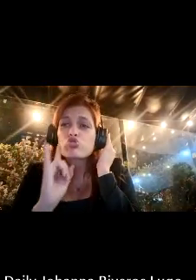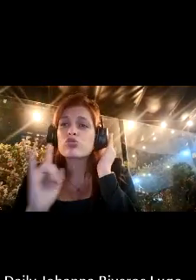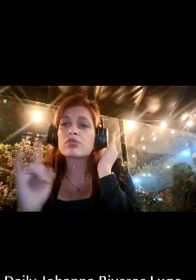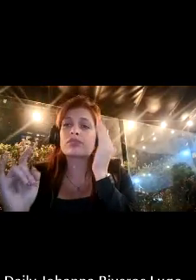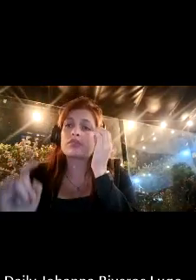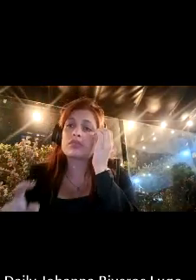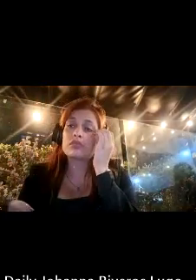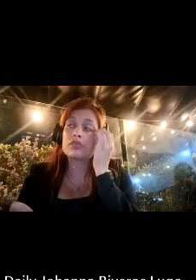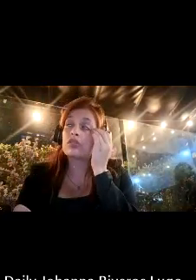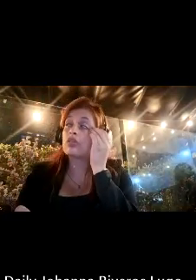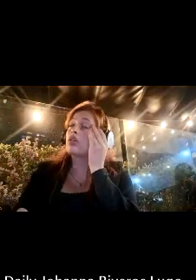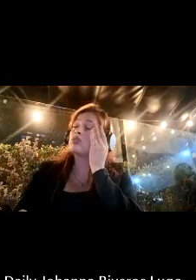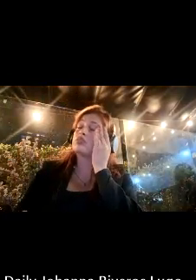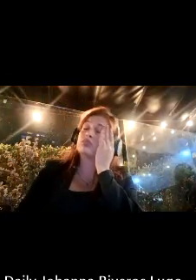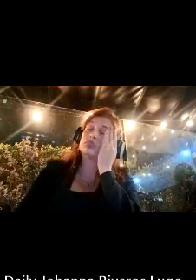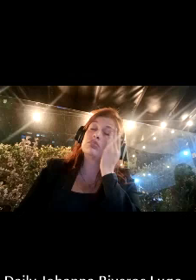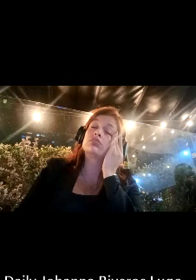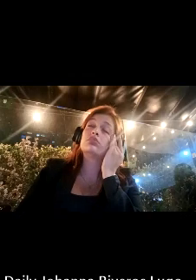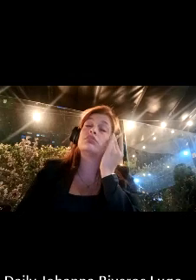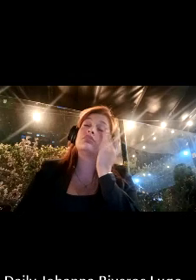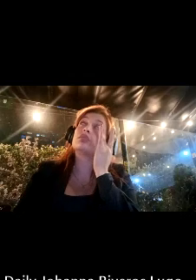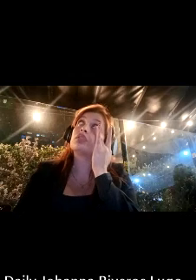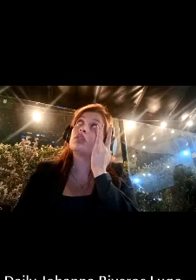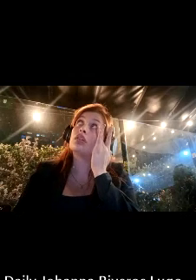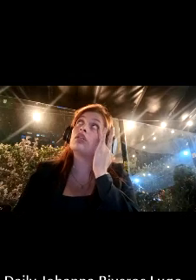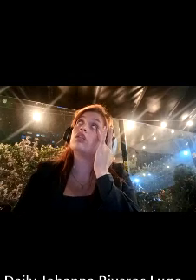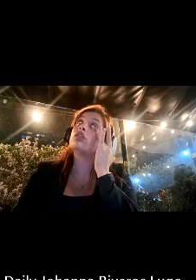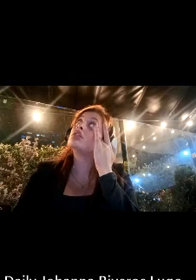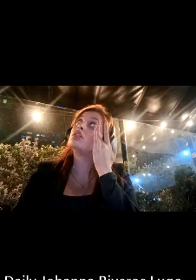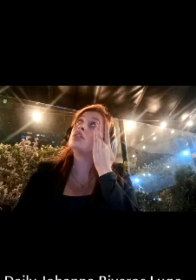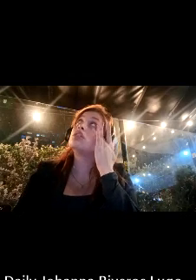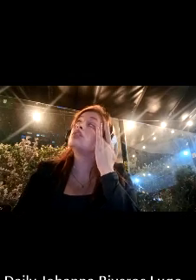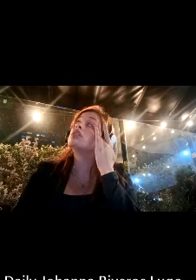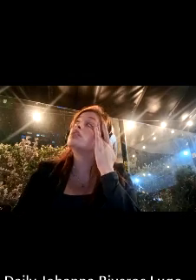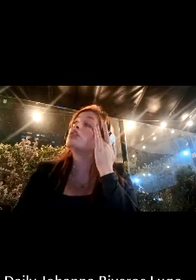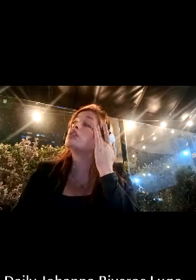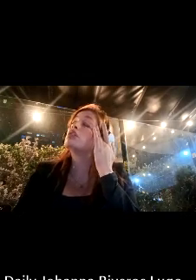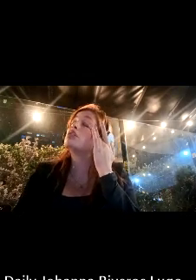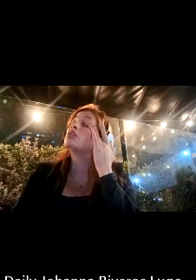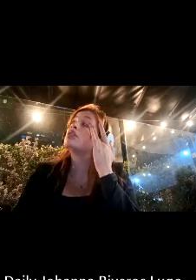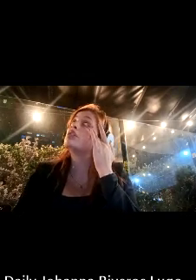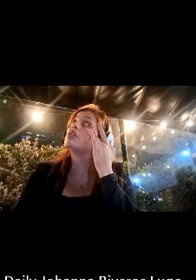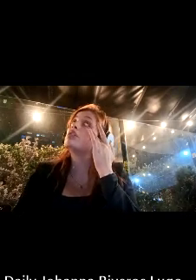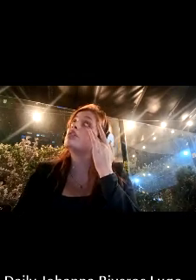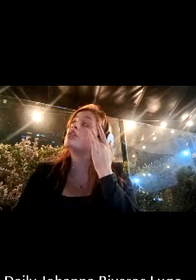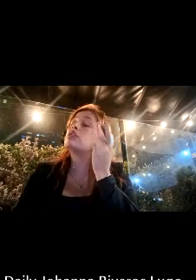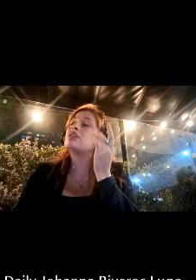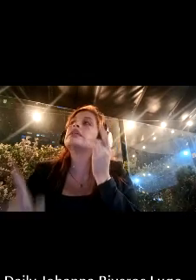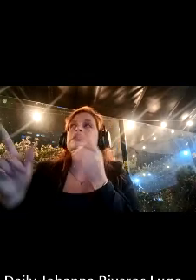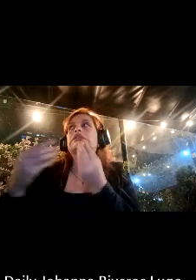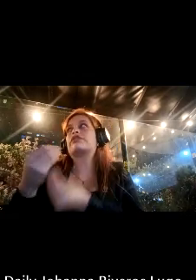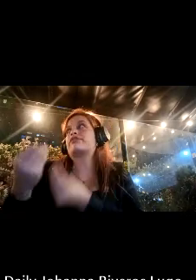de este ejercicio. O sea, me hago entender Del para. componente de física, sí. Ok,